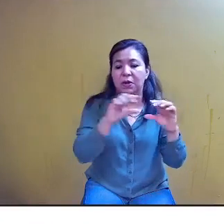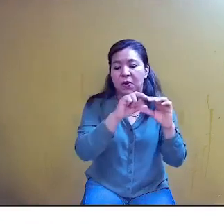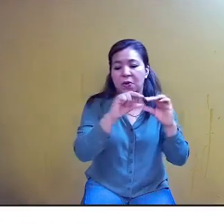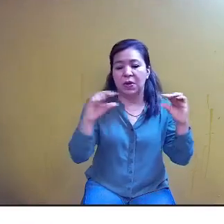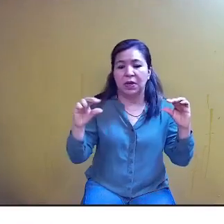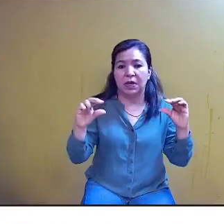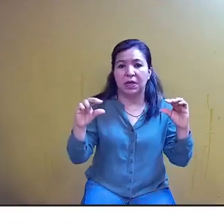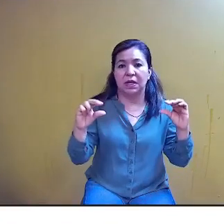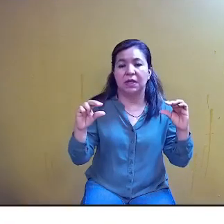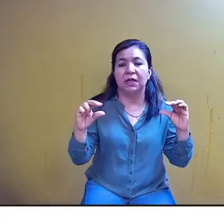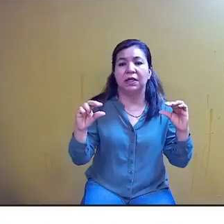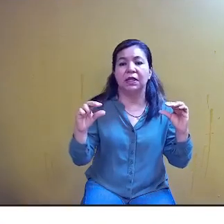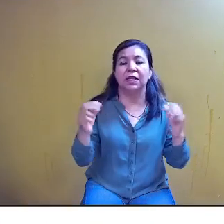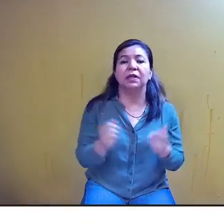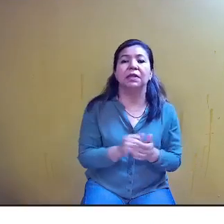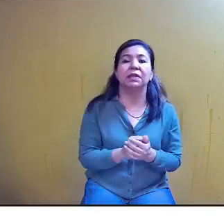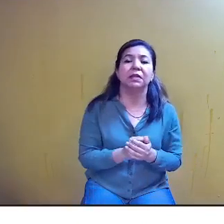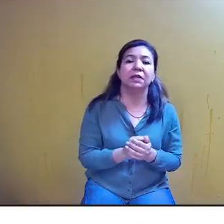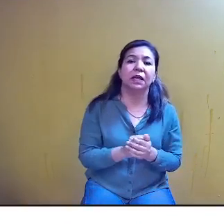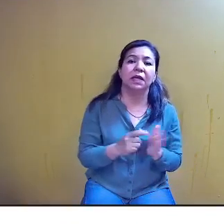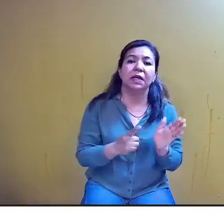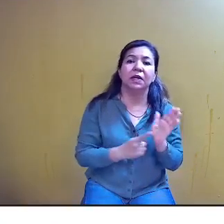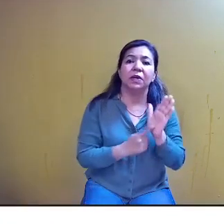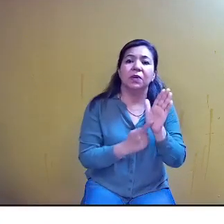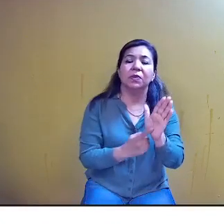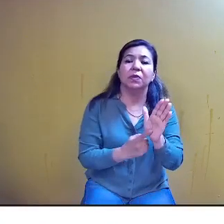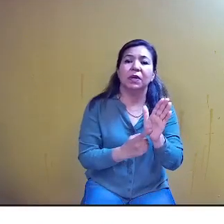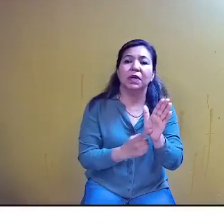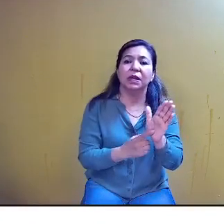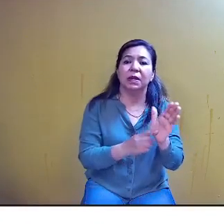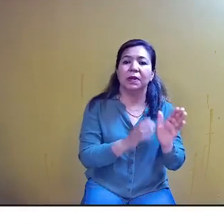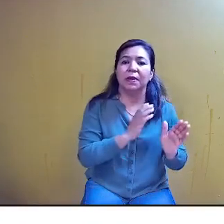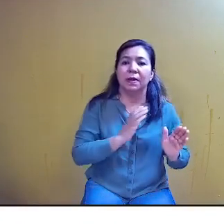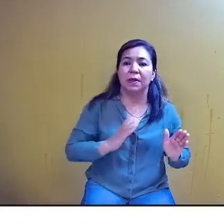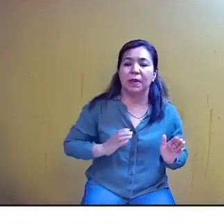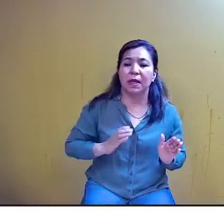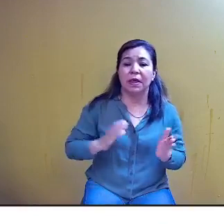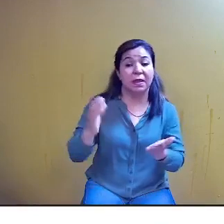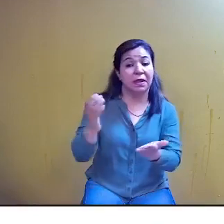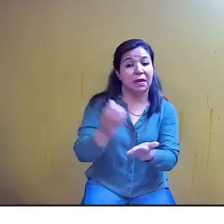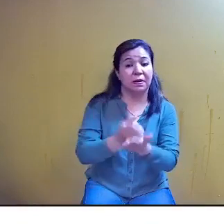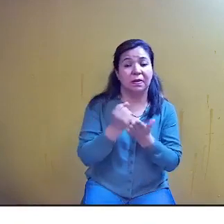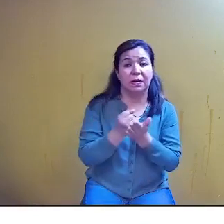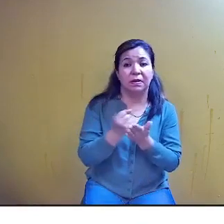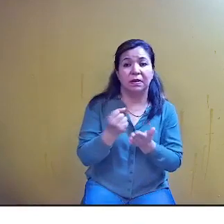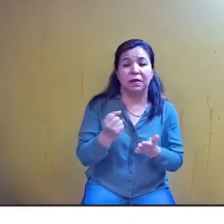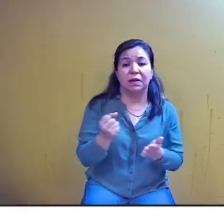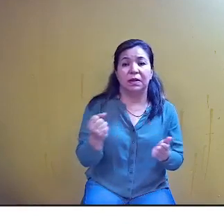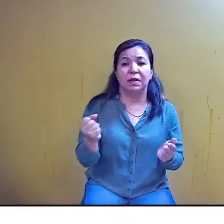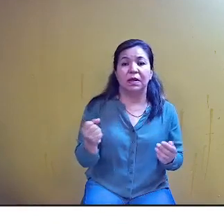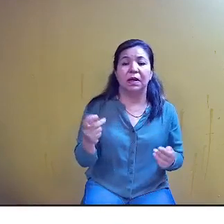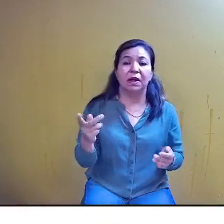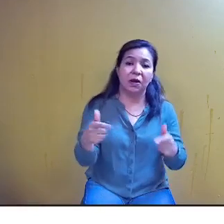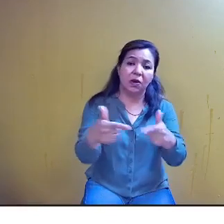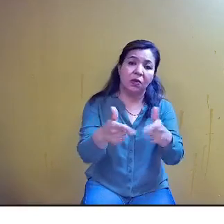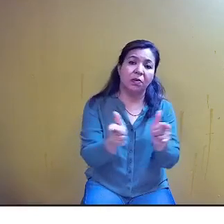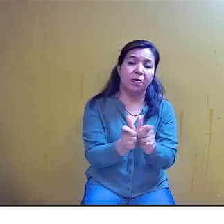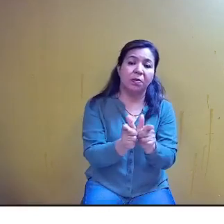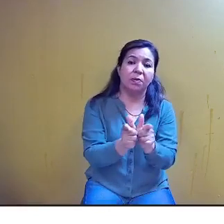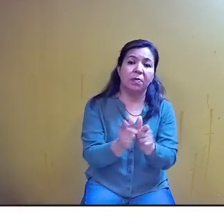se realza la letra inicial de manera de representar una V de victoria y los colores alusivos al partido político